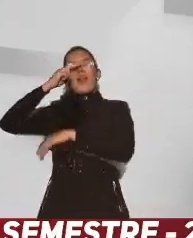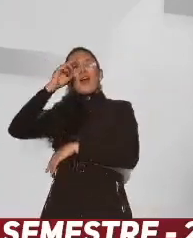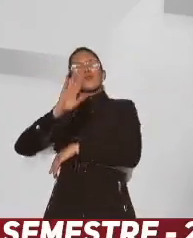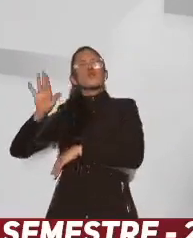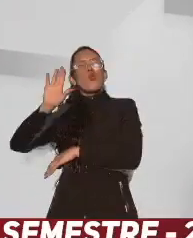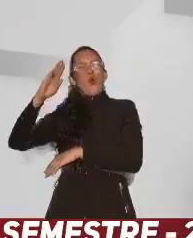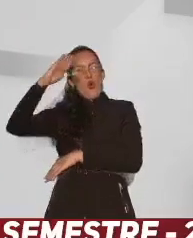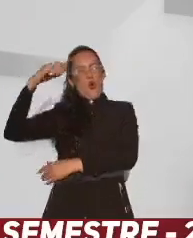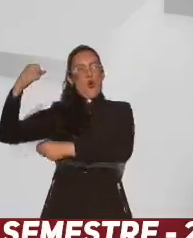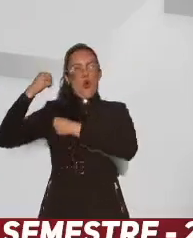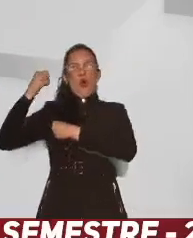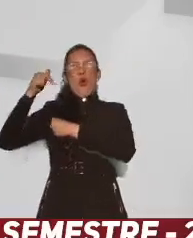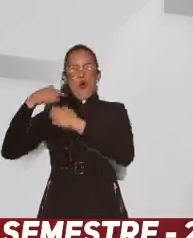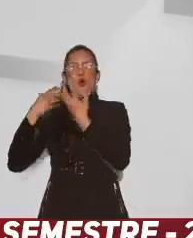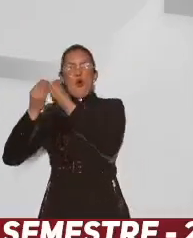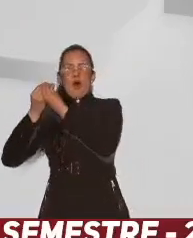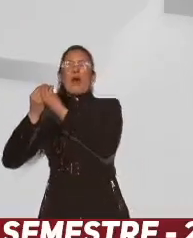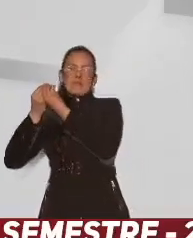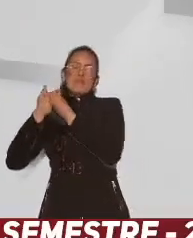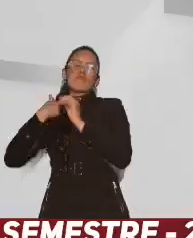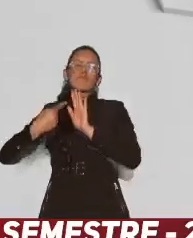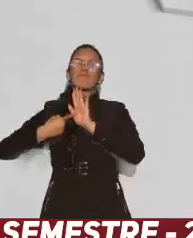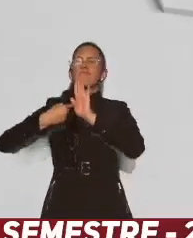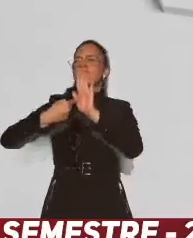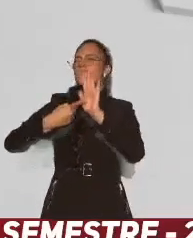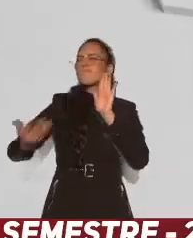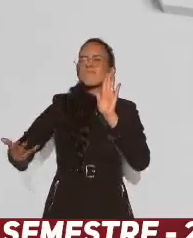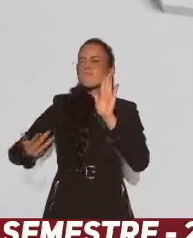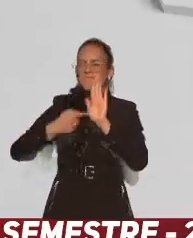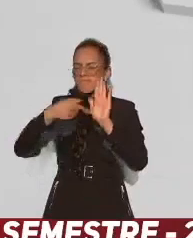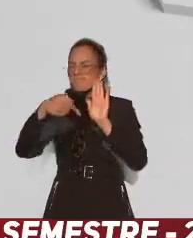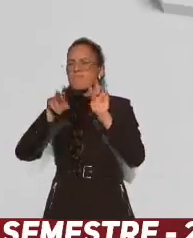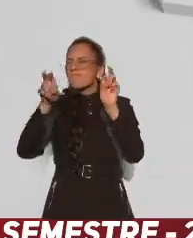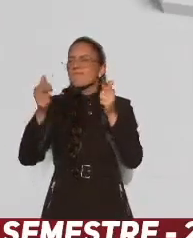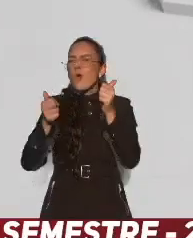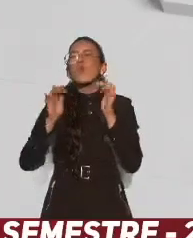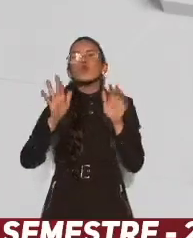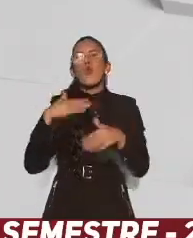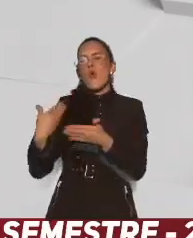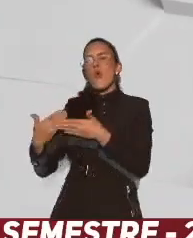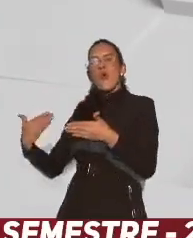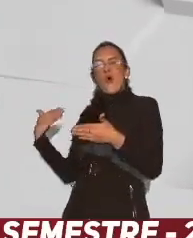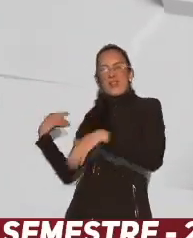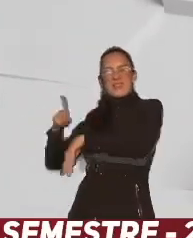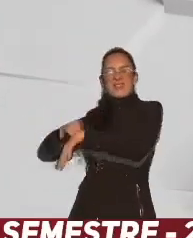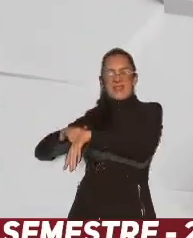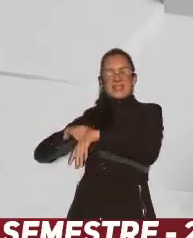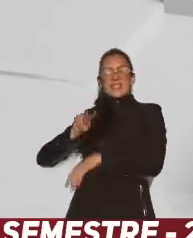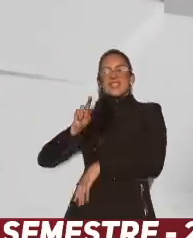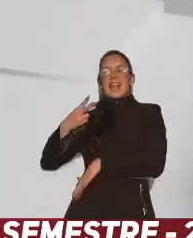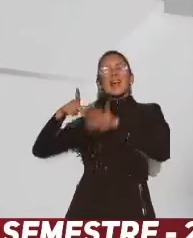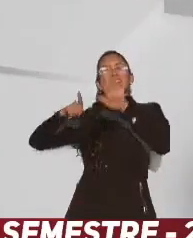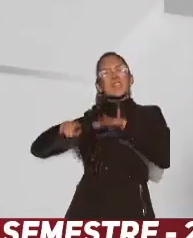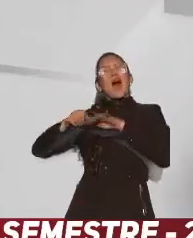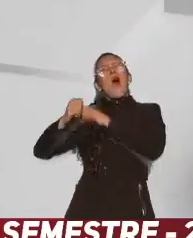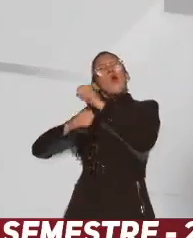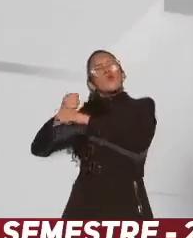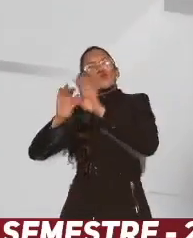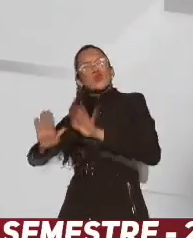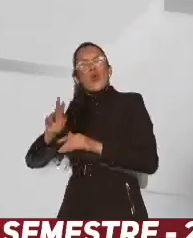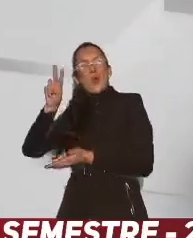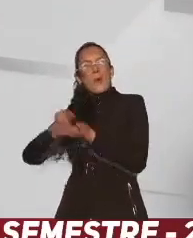Nacional se permite presentar la gestión realizada durante el segundo semestre del